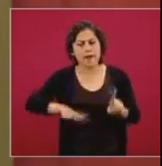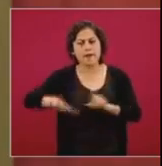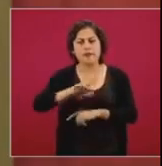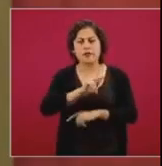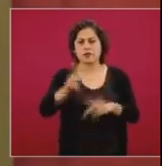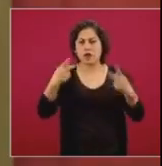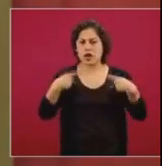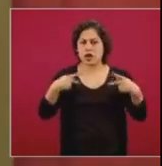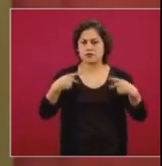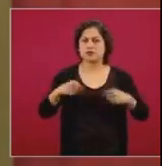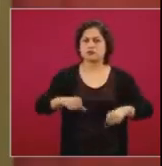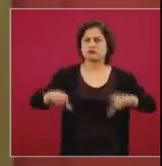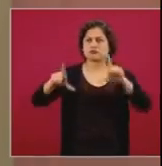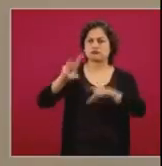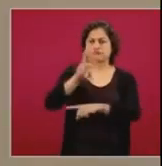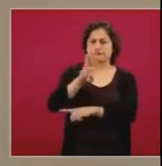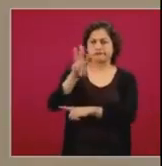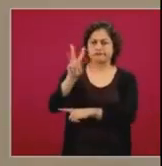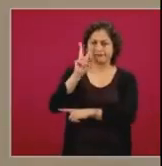el sitio